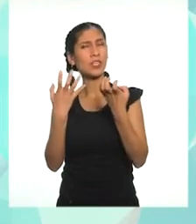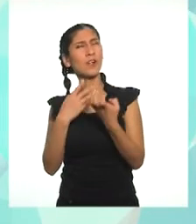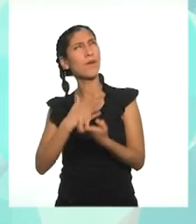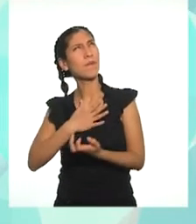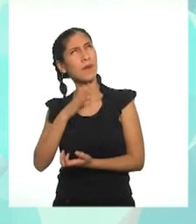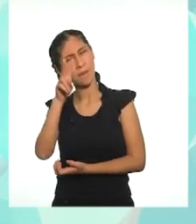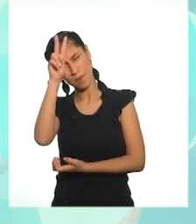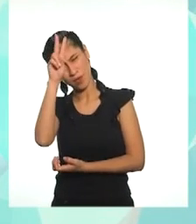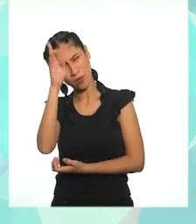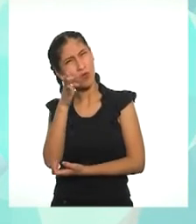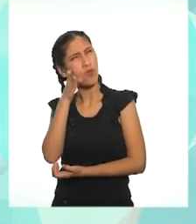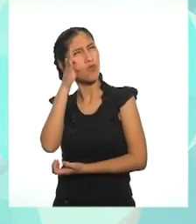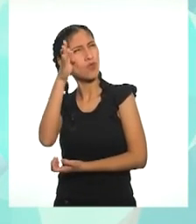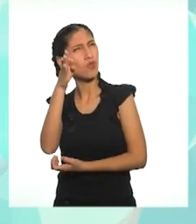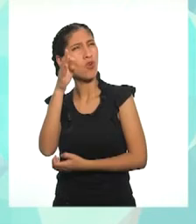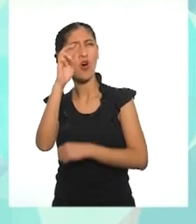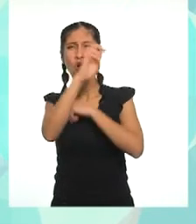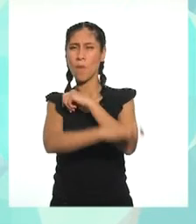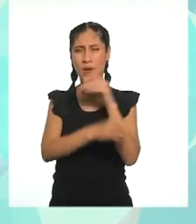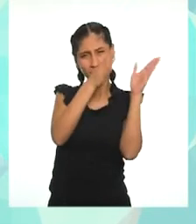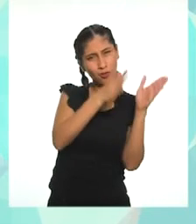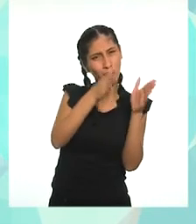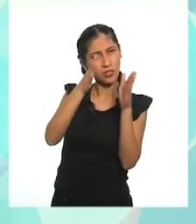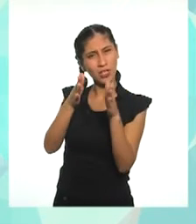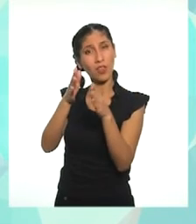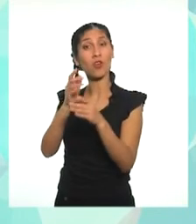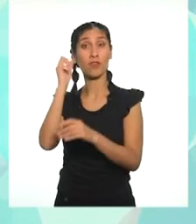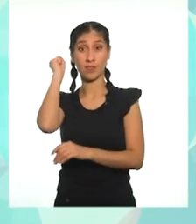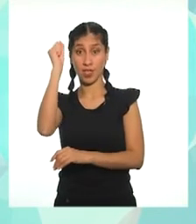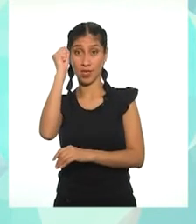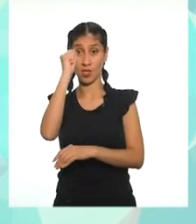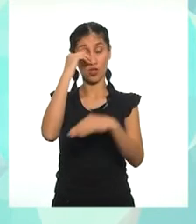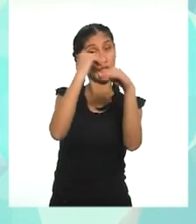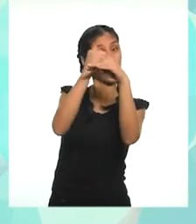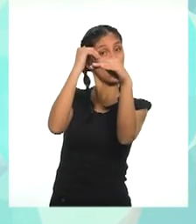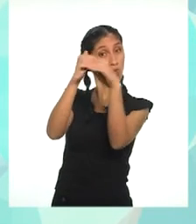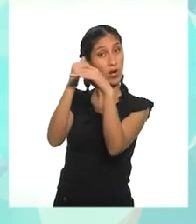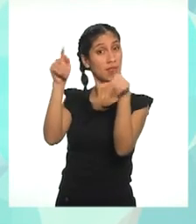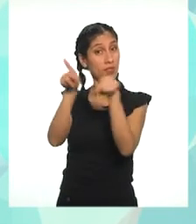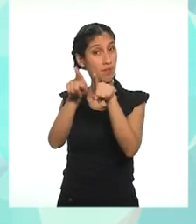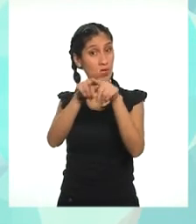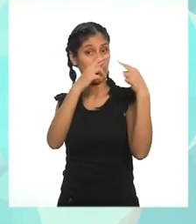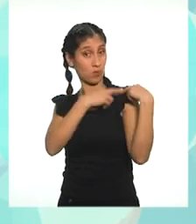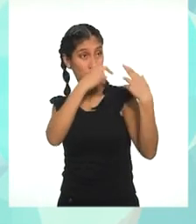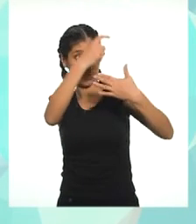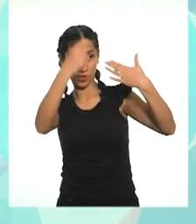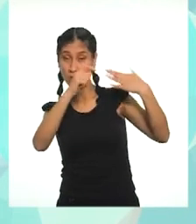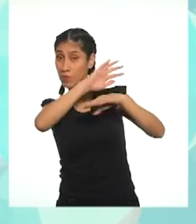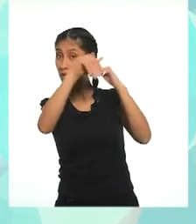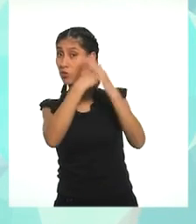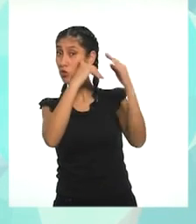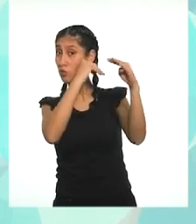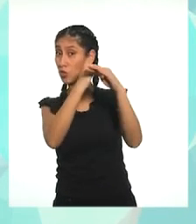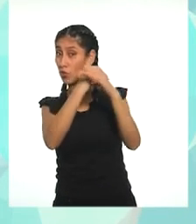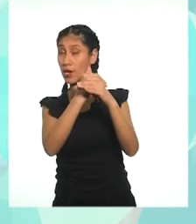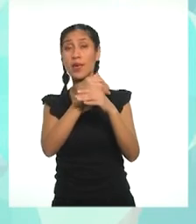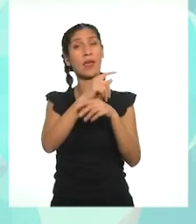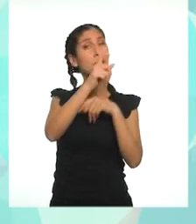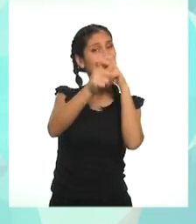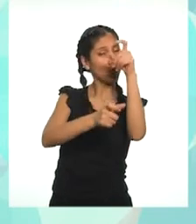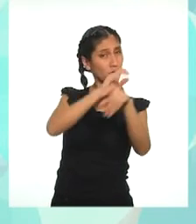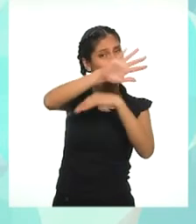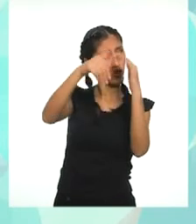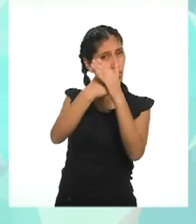futuro, un país ordenado, con igualdad de derechos y deberes para todos, con seguridad ciudadana, con la oportunidad de trabajo para todos